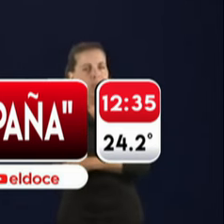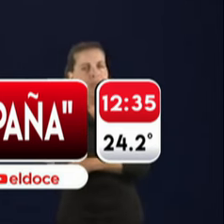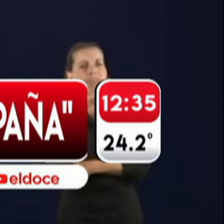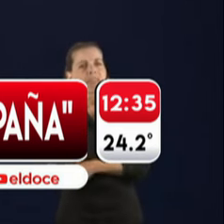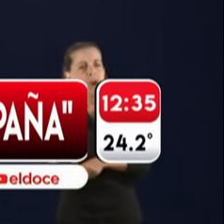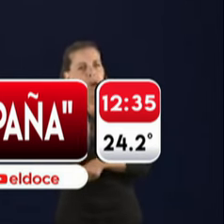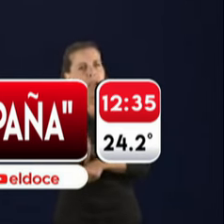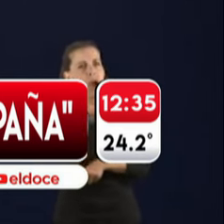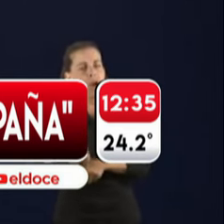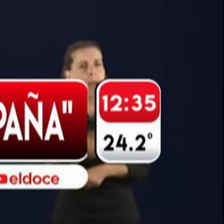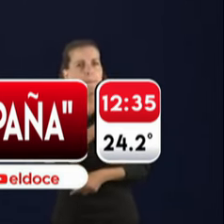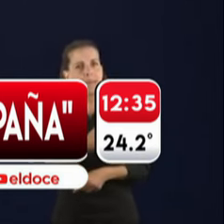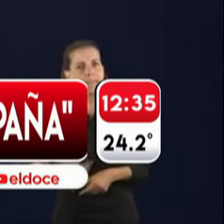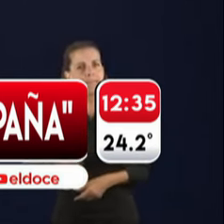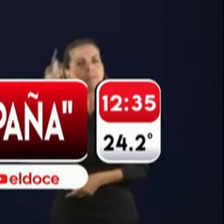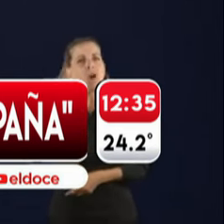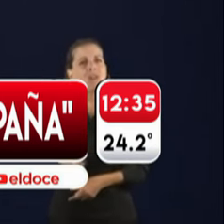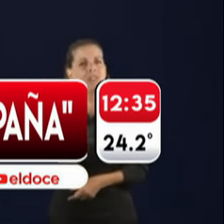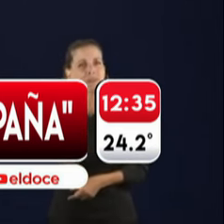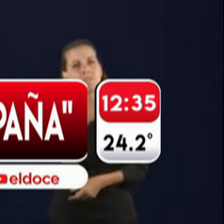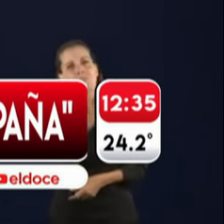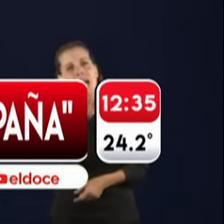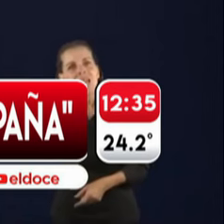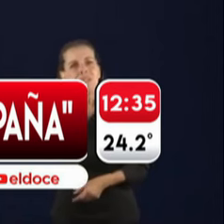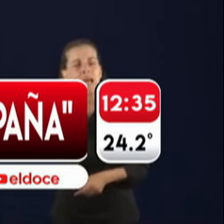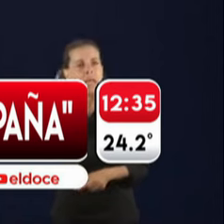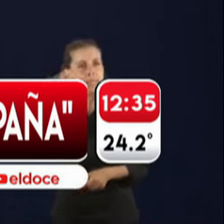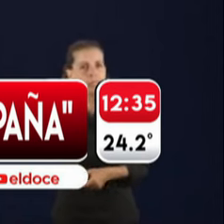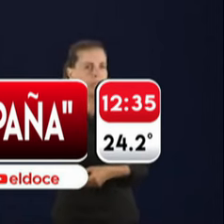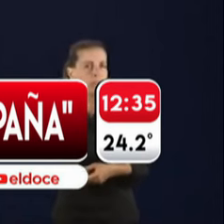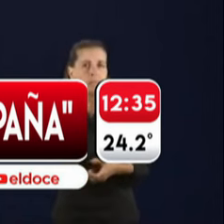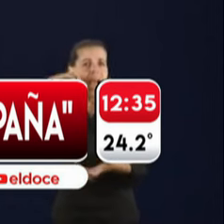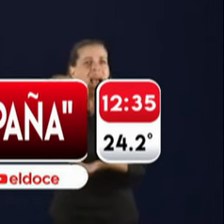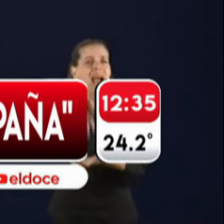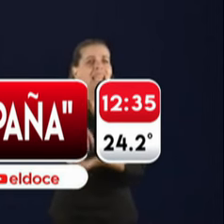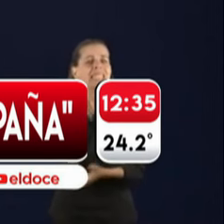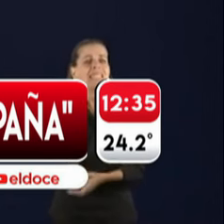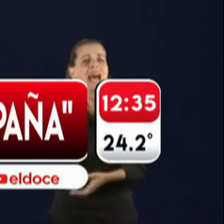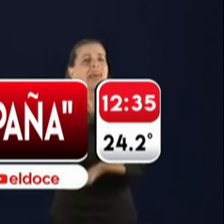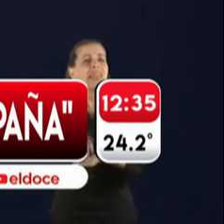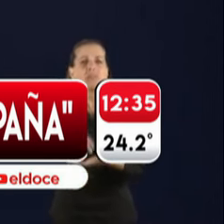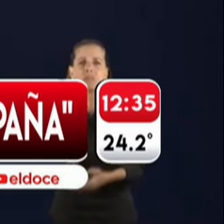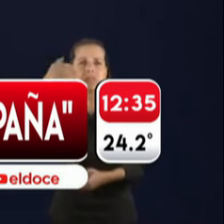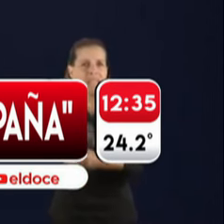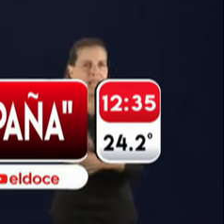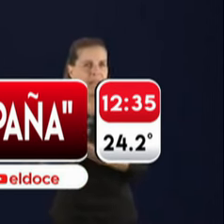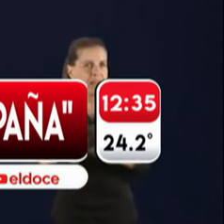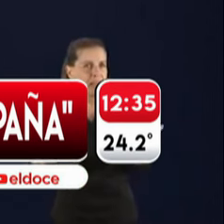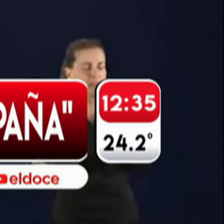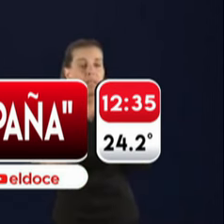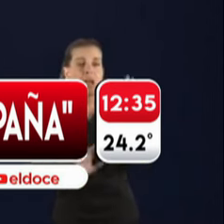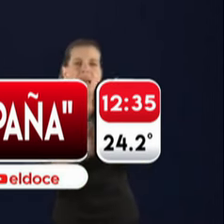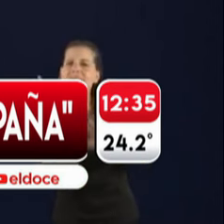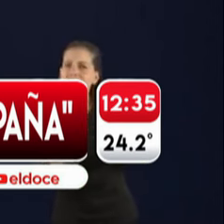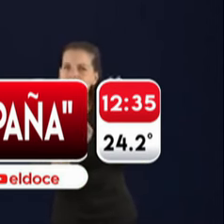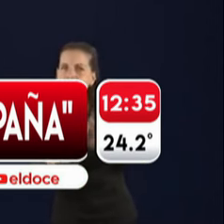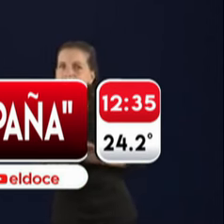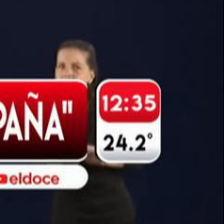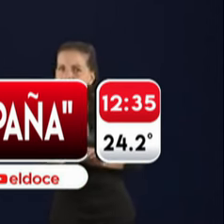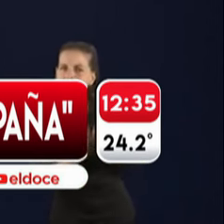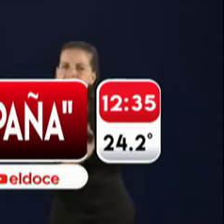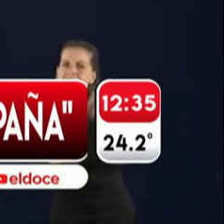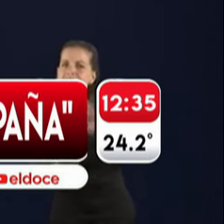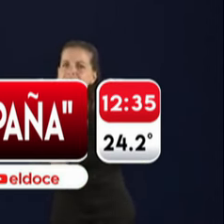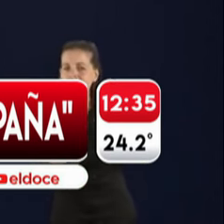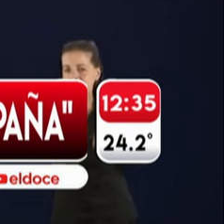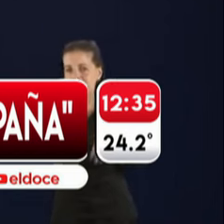presidente dio la orden de ponerlo en ejecución. No hay mucho más para aclarar de eso. Sí, por supuesto, los detalles, que esta semana